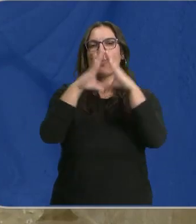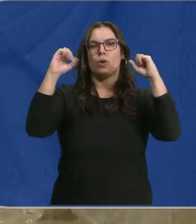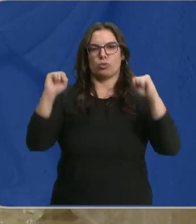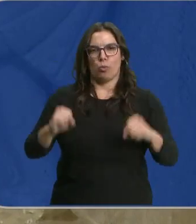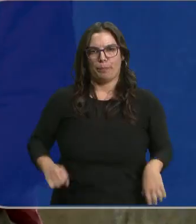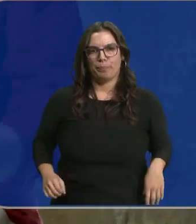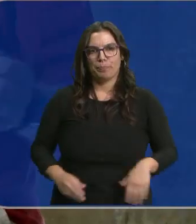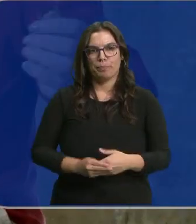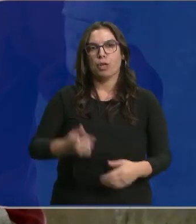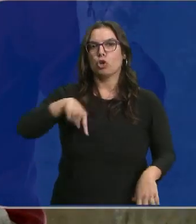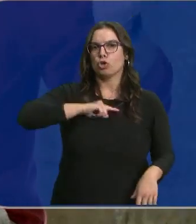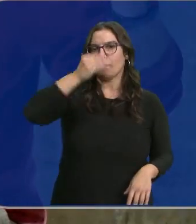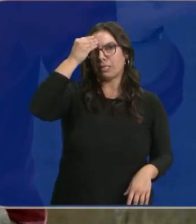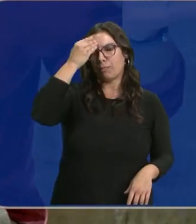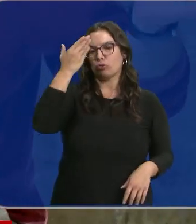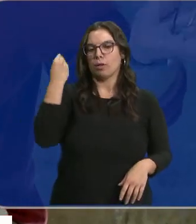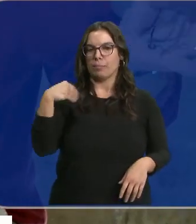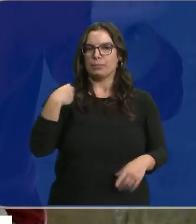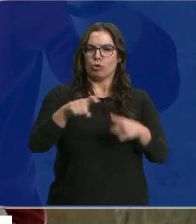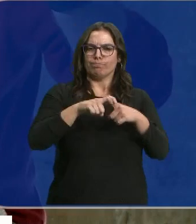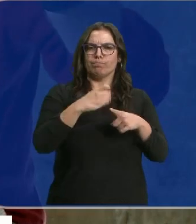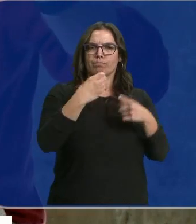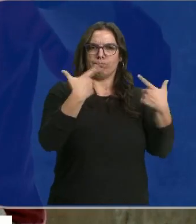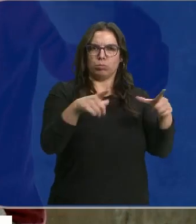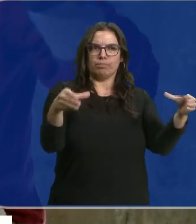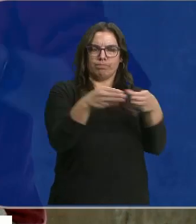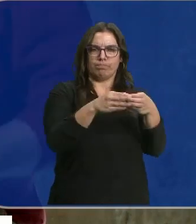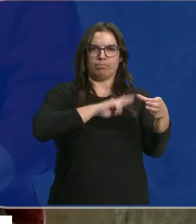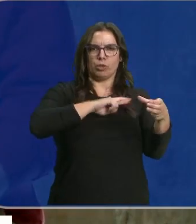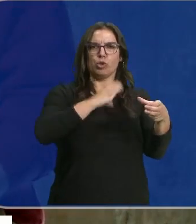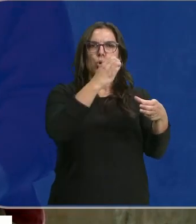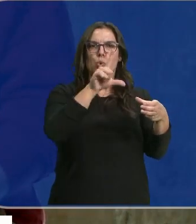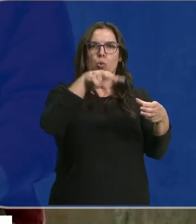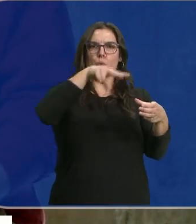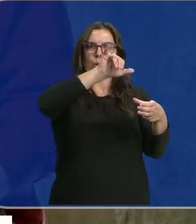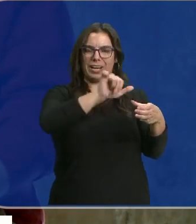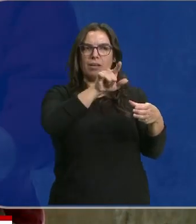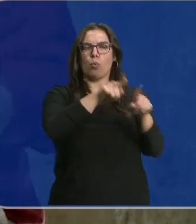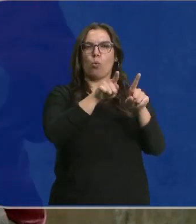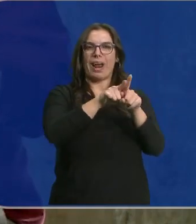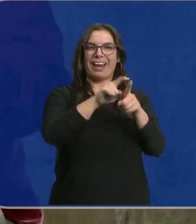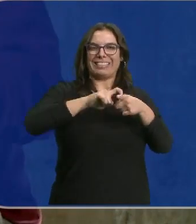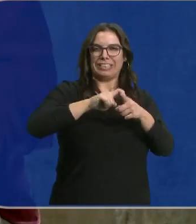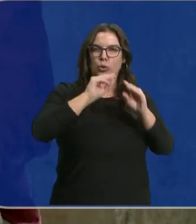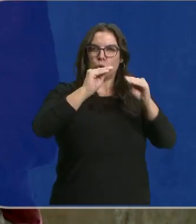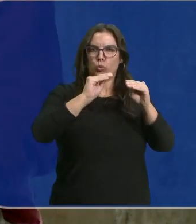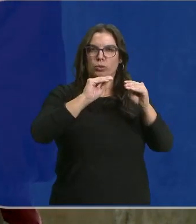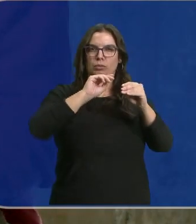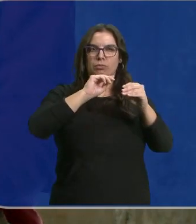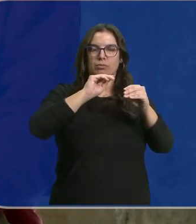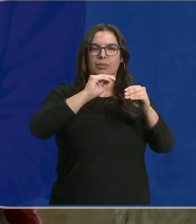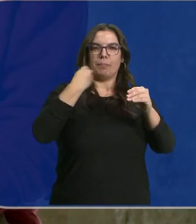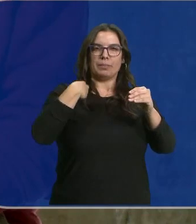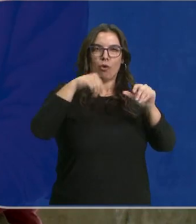Nosotros consideramos que bien, Cluny, es verdad, marcó una forma de hacer los edificios, introduce el románico